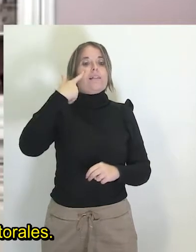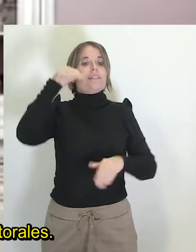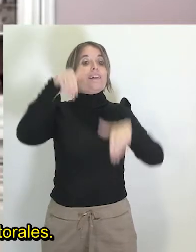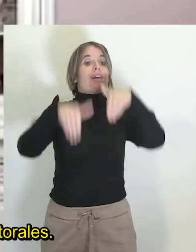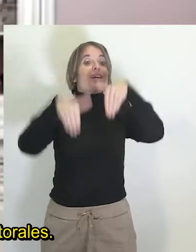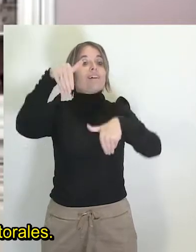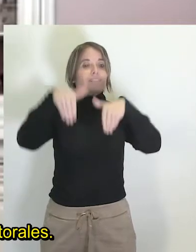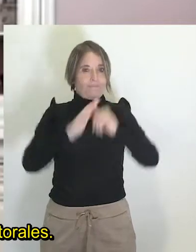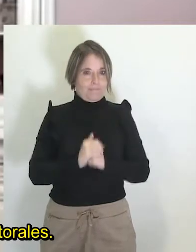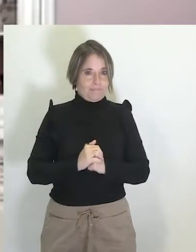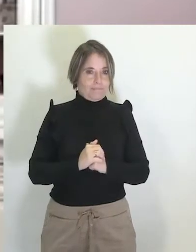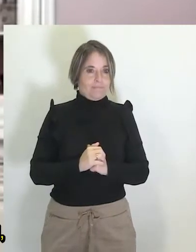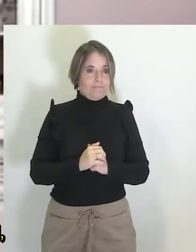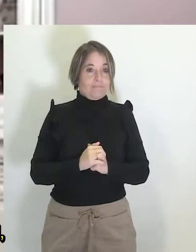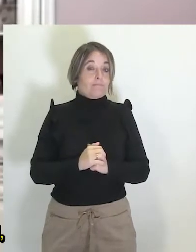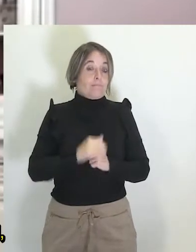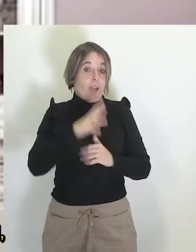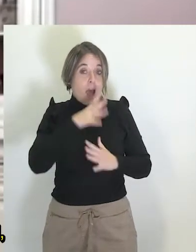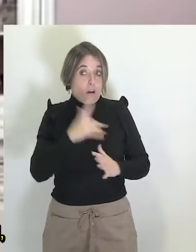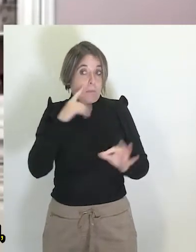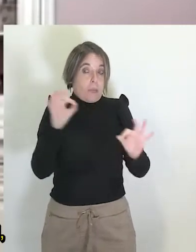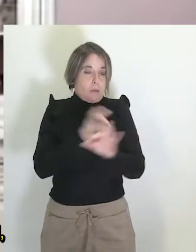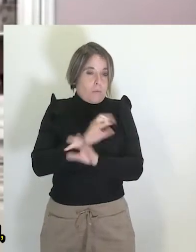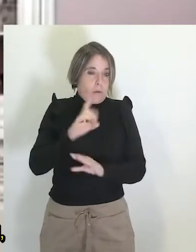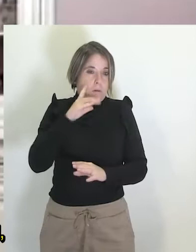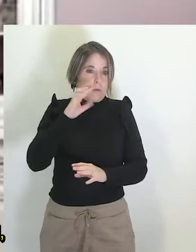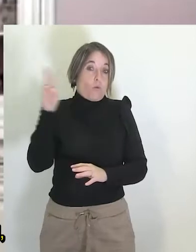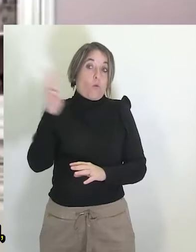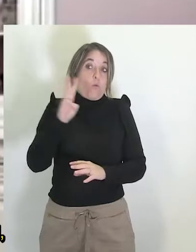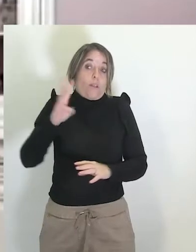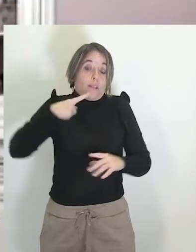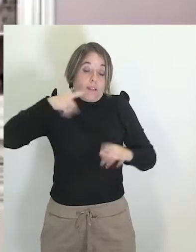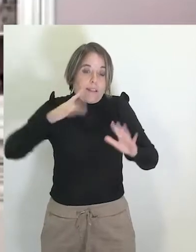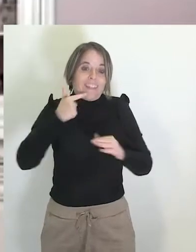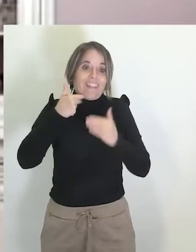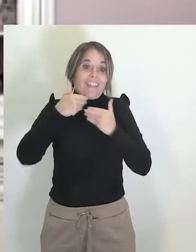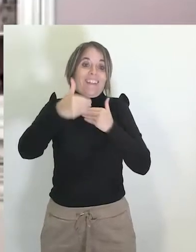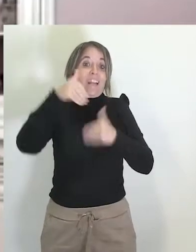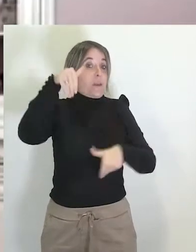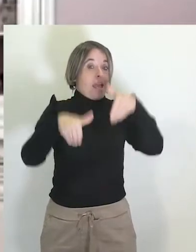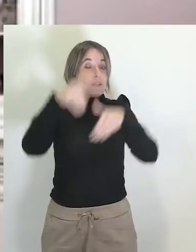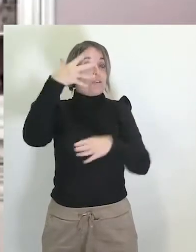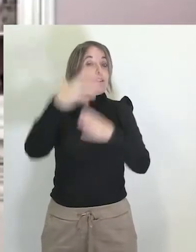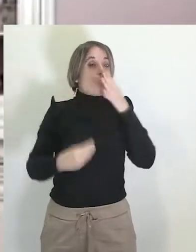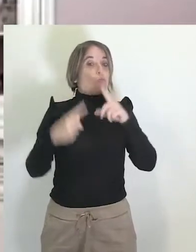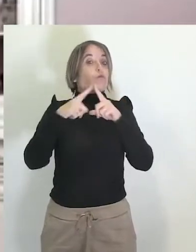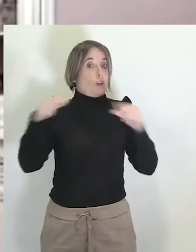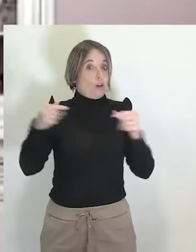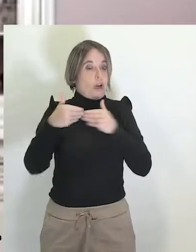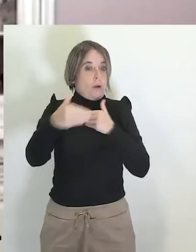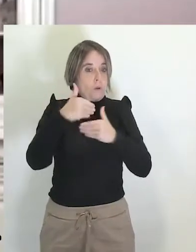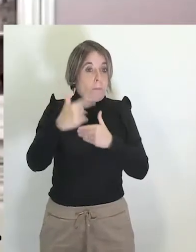va a haber procesos electorales. Si no me equivoco, Wendy, debería, por mandato constitucional, debería haber elecciones pronto en